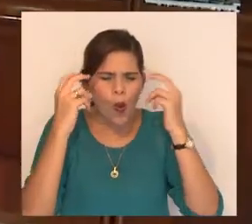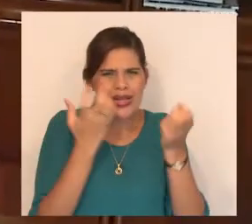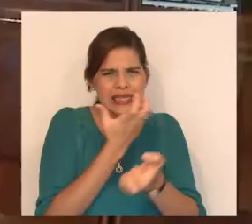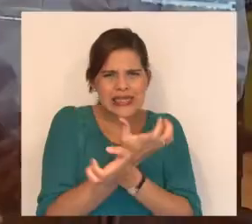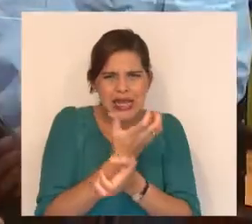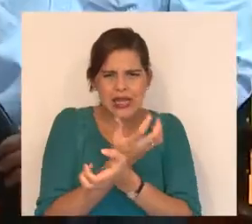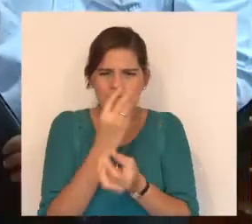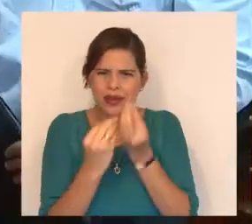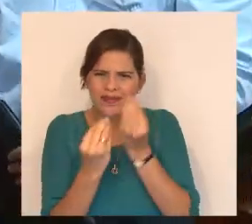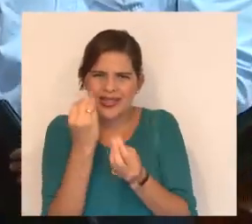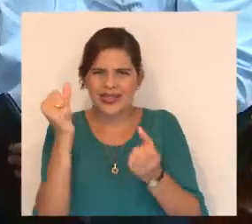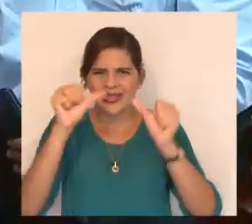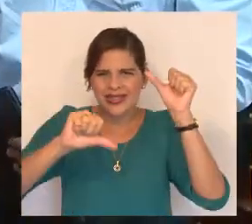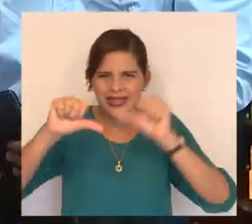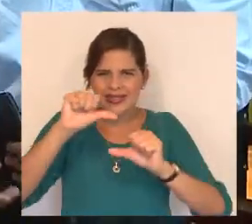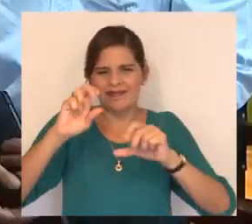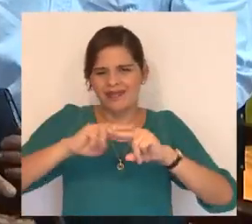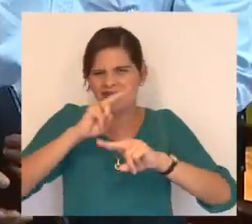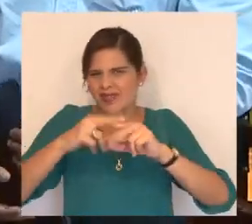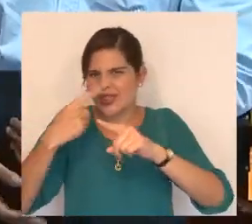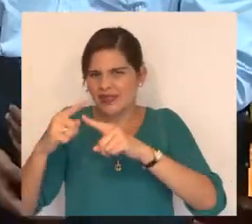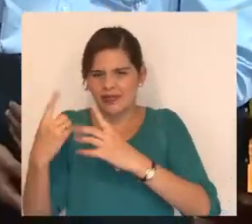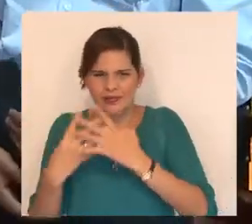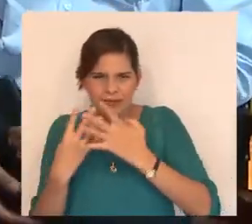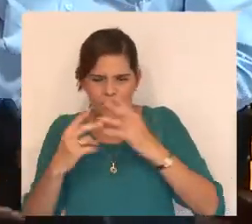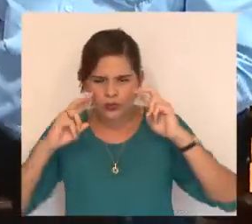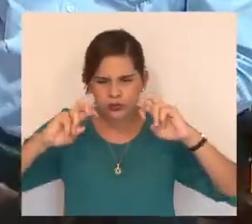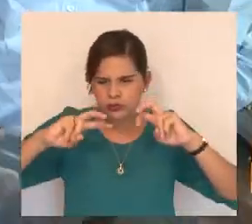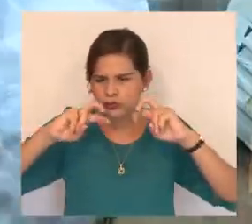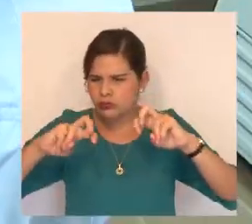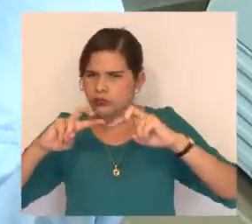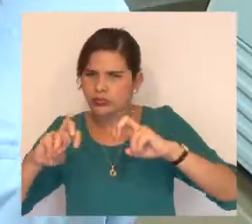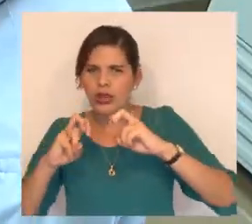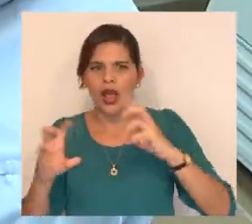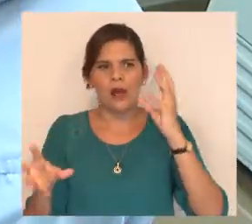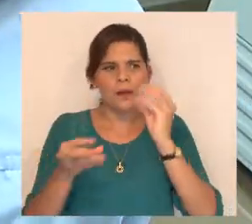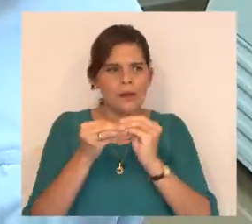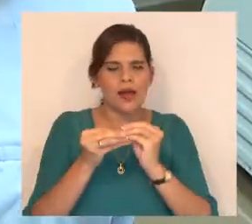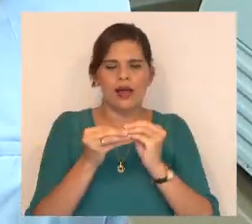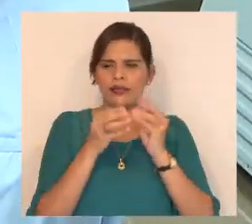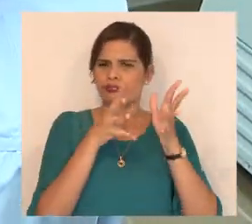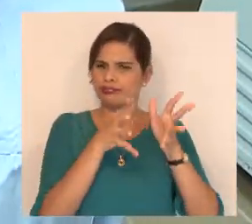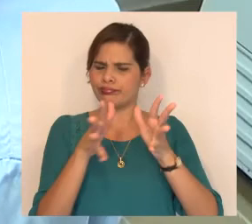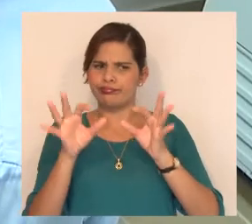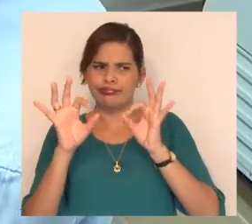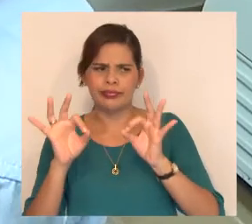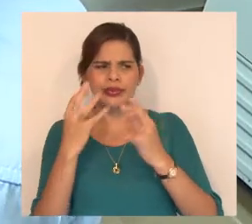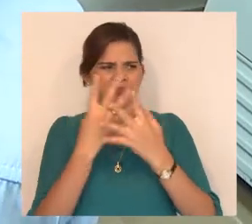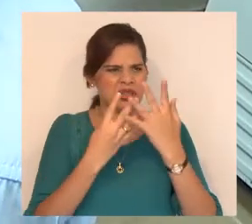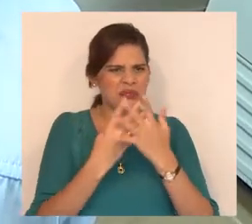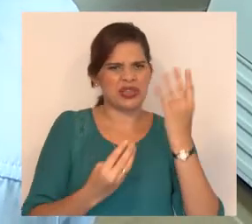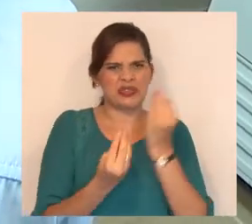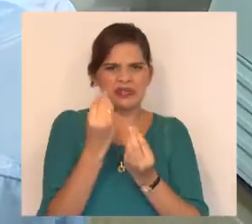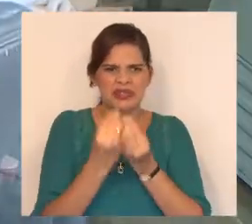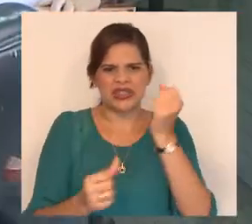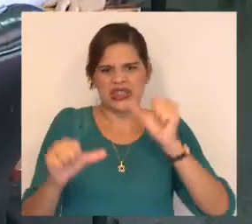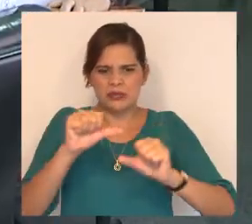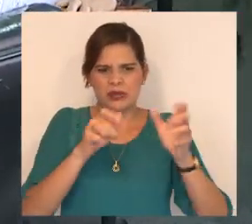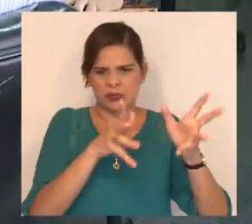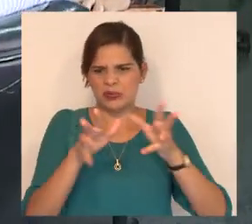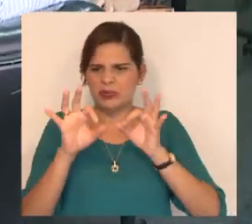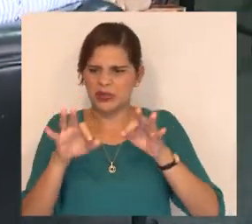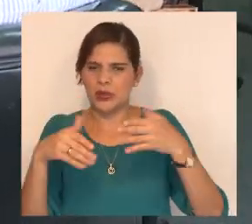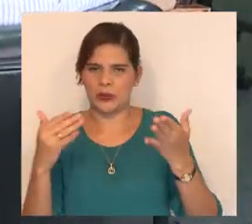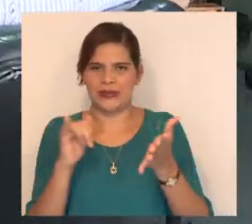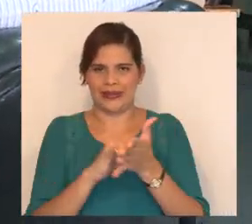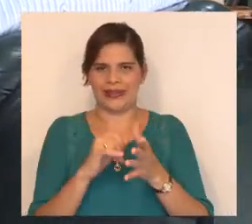y desarrollo del conocimiento científico y la investigación en los campos de las ciencias exactas, físicas y naturales, a la vez que en el